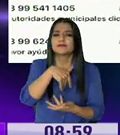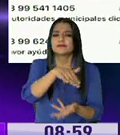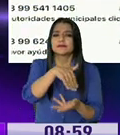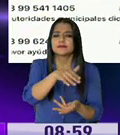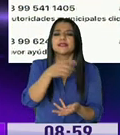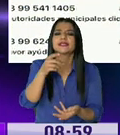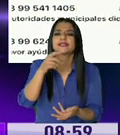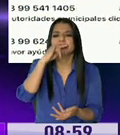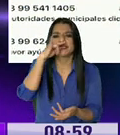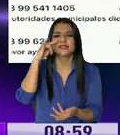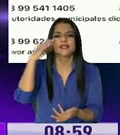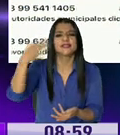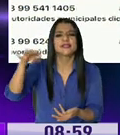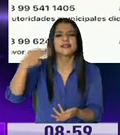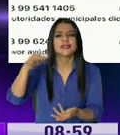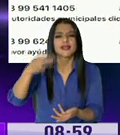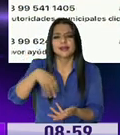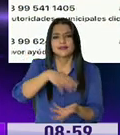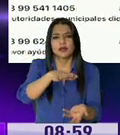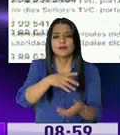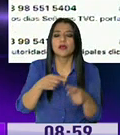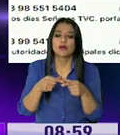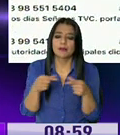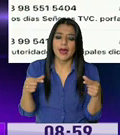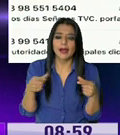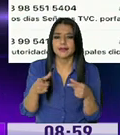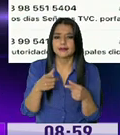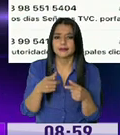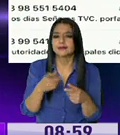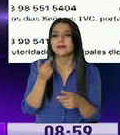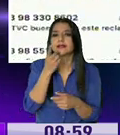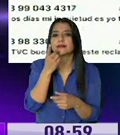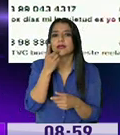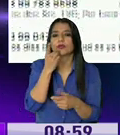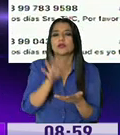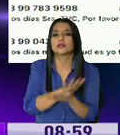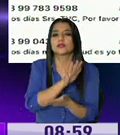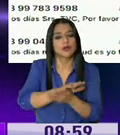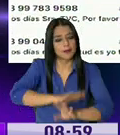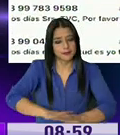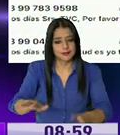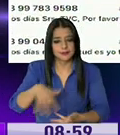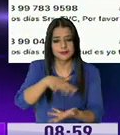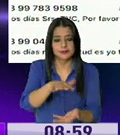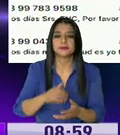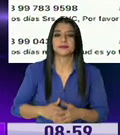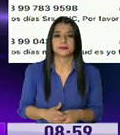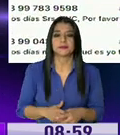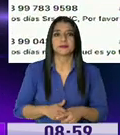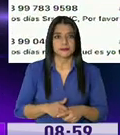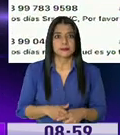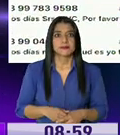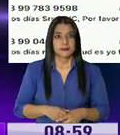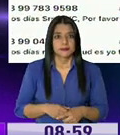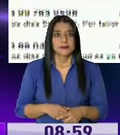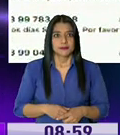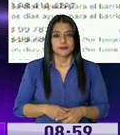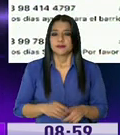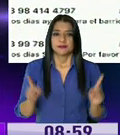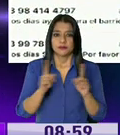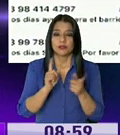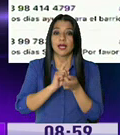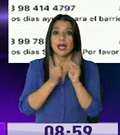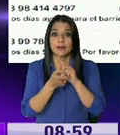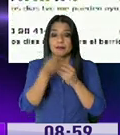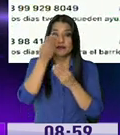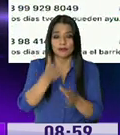a los niños leche en las escuelas. Leche y galletas que se les daba, que era el desayuno escolar. Eso era. Así que no es que mal